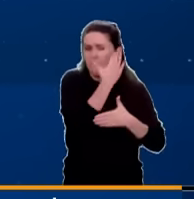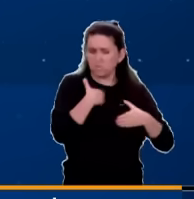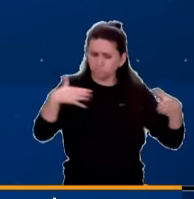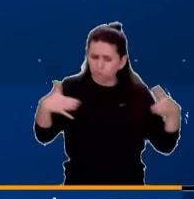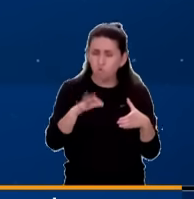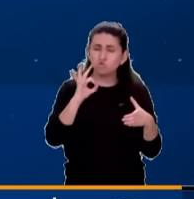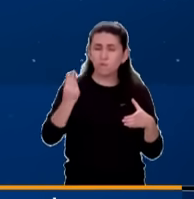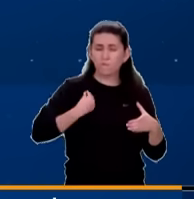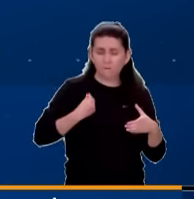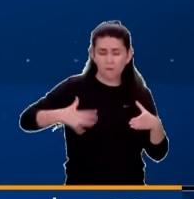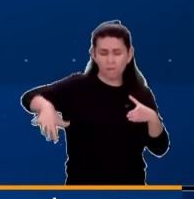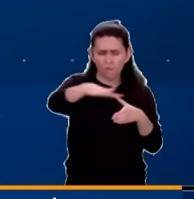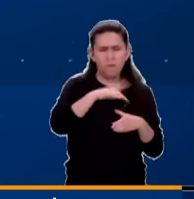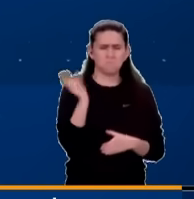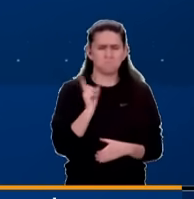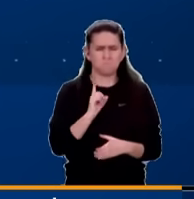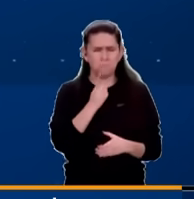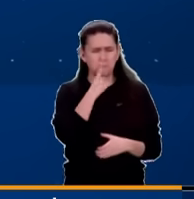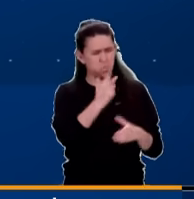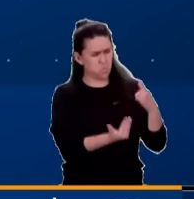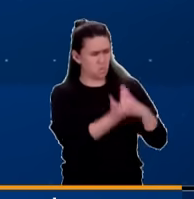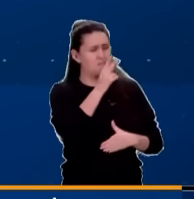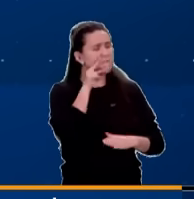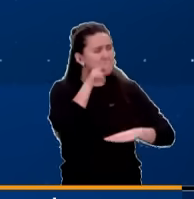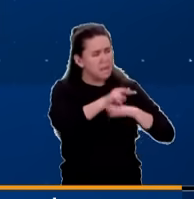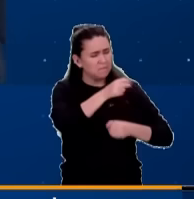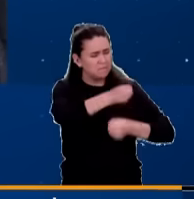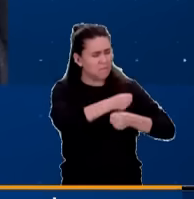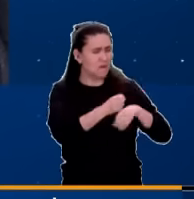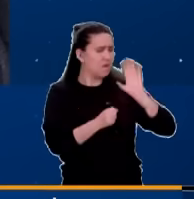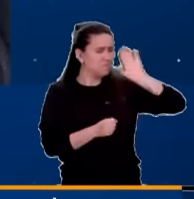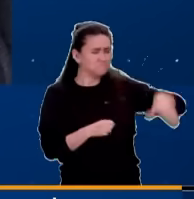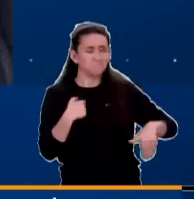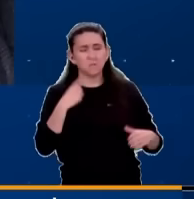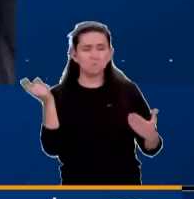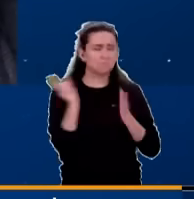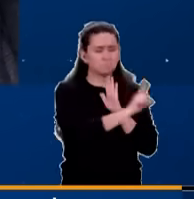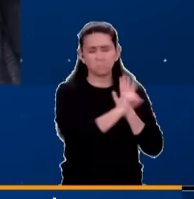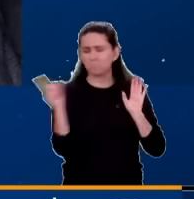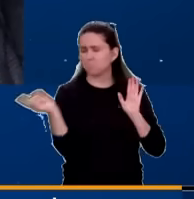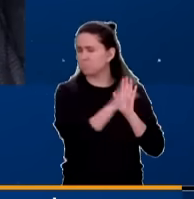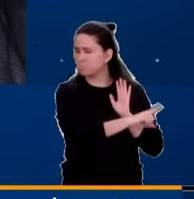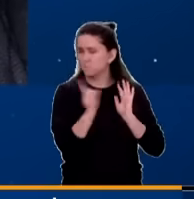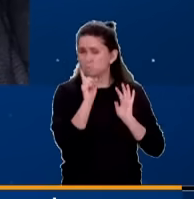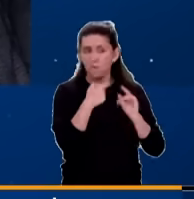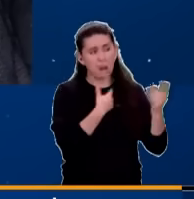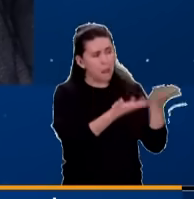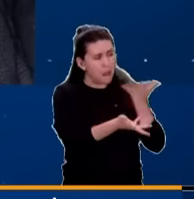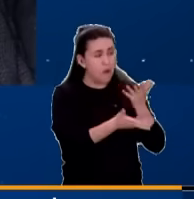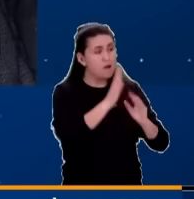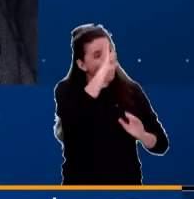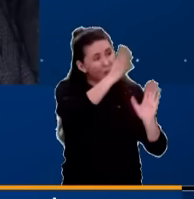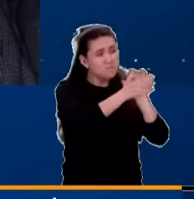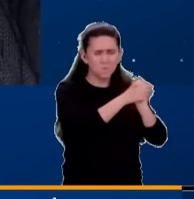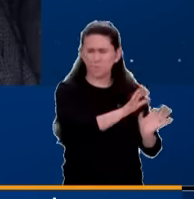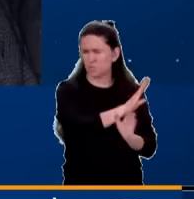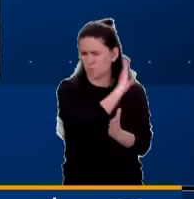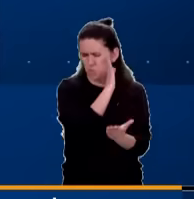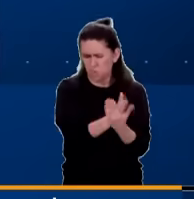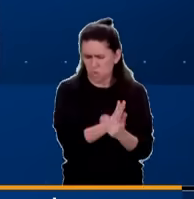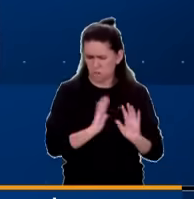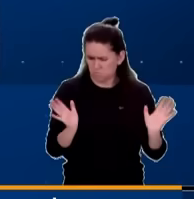como los demás vecinos. Y pues pasábamos y lo veíamos, pero nunca cruzábamos palabras, ni saludos, ni nada.